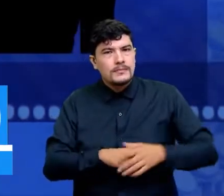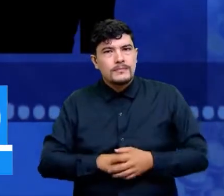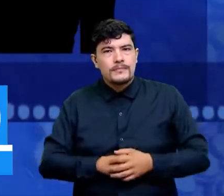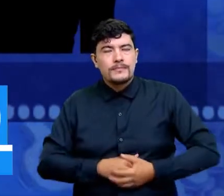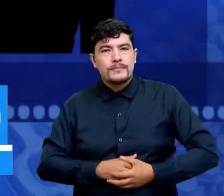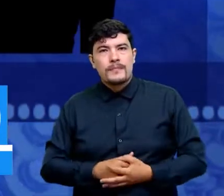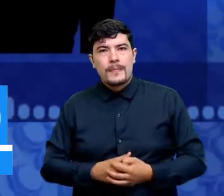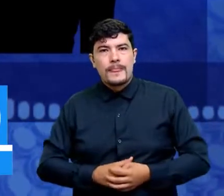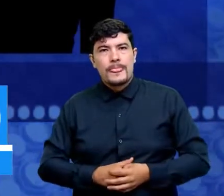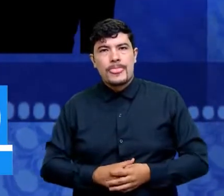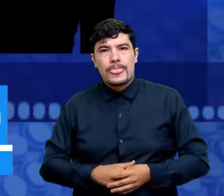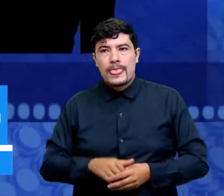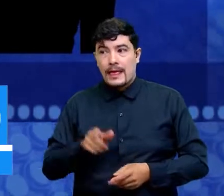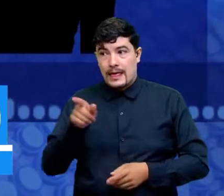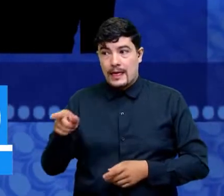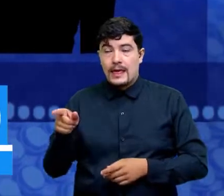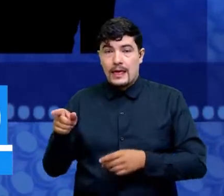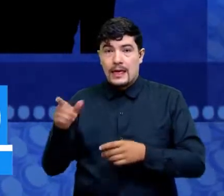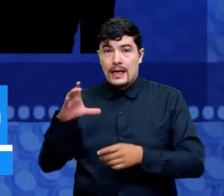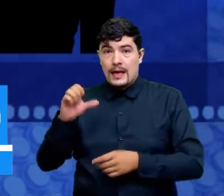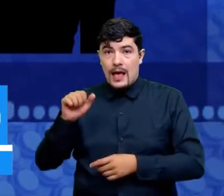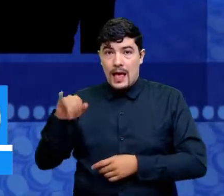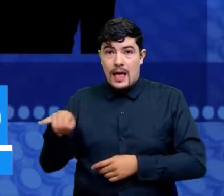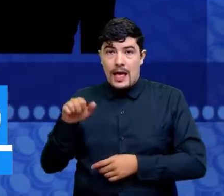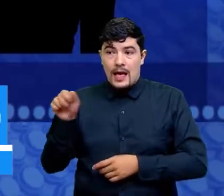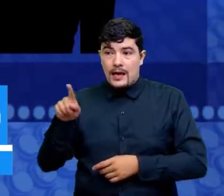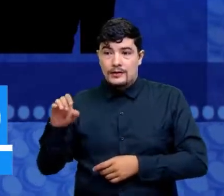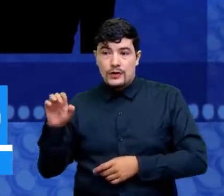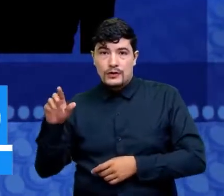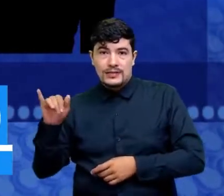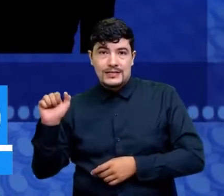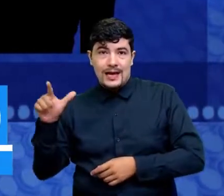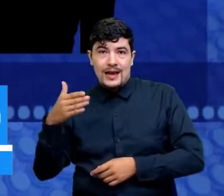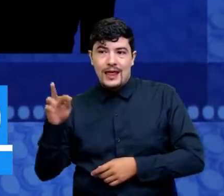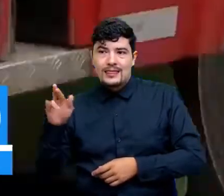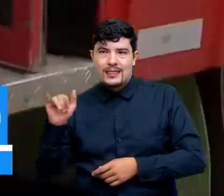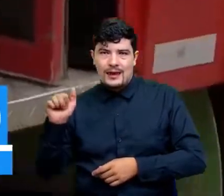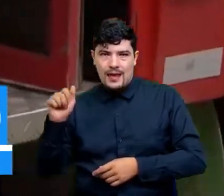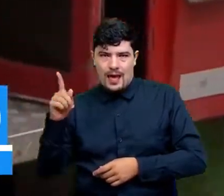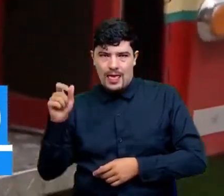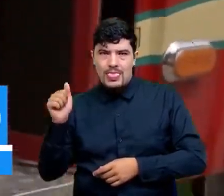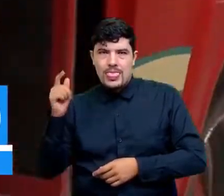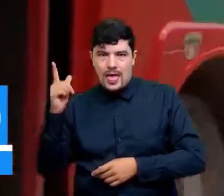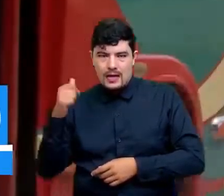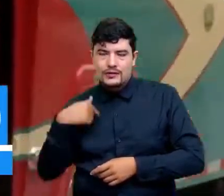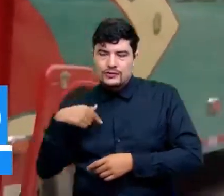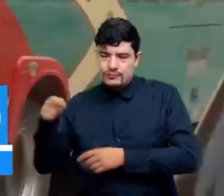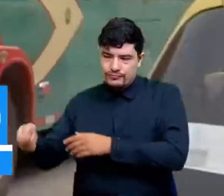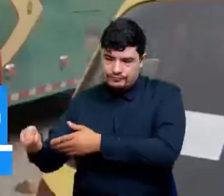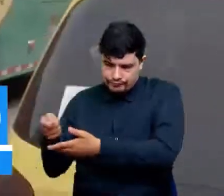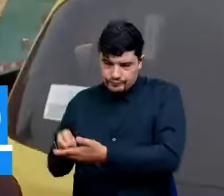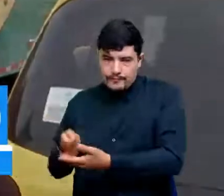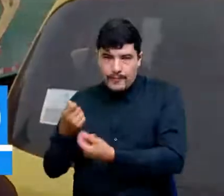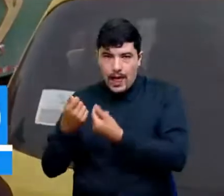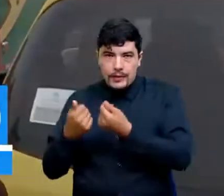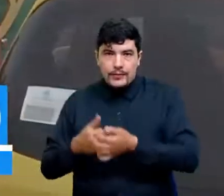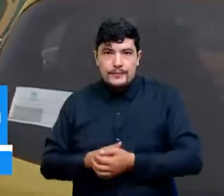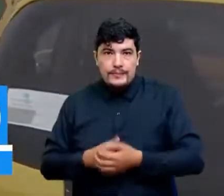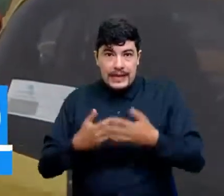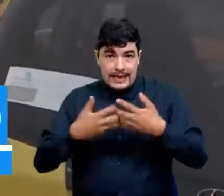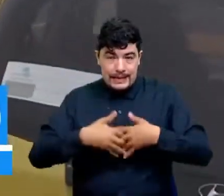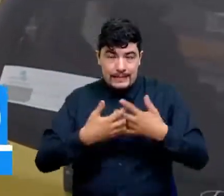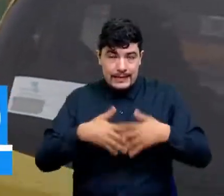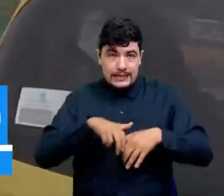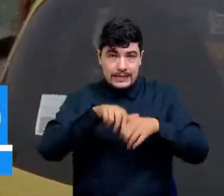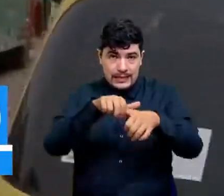al Banco Caja Social de La Triada y ahí yo retiré plata. La empresa de transporte donde fue abordada